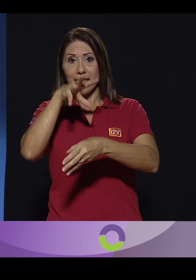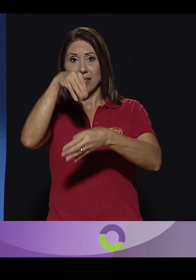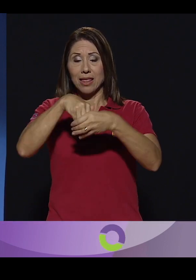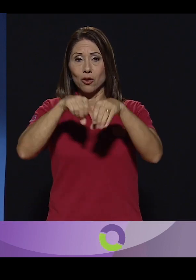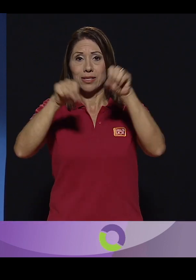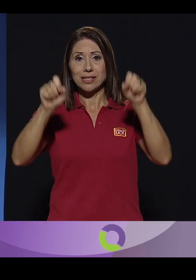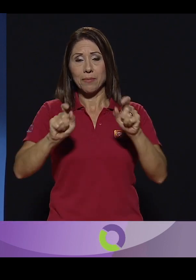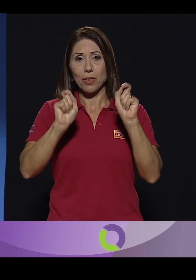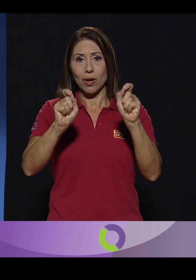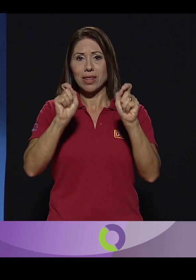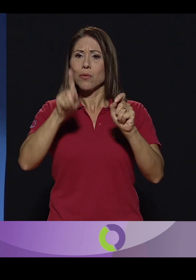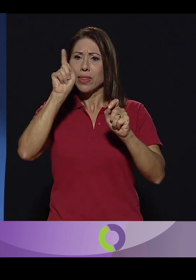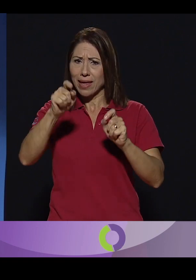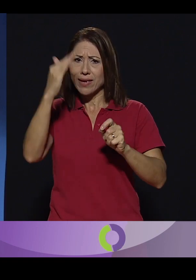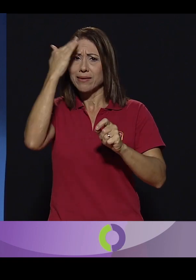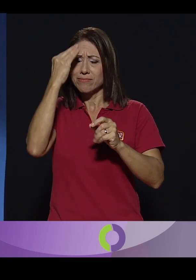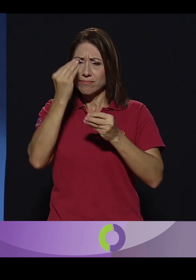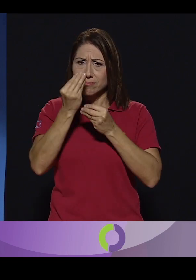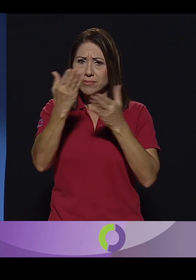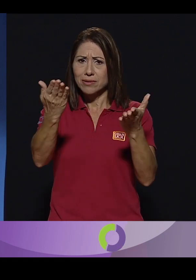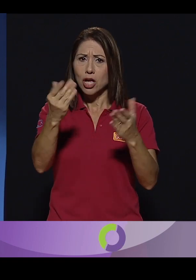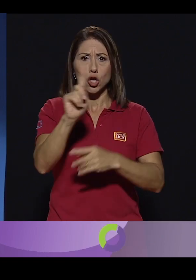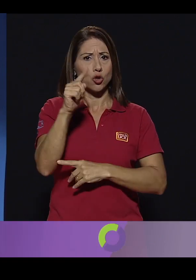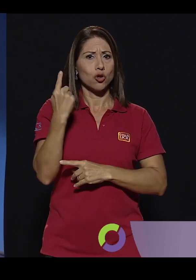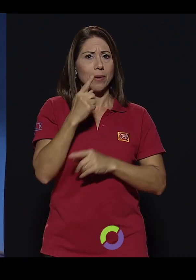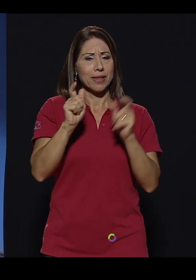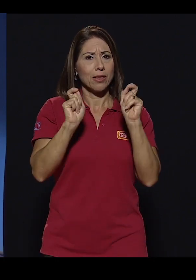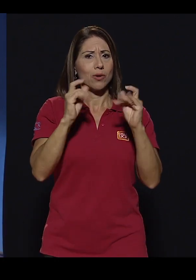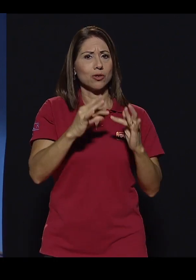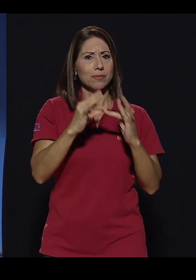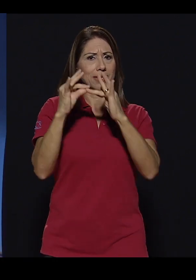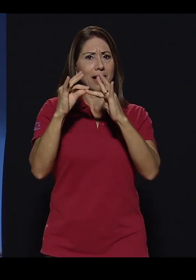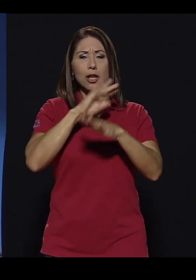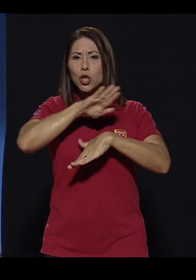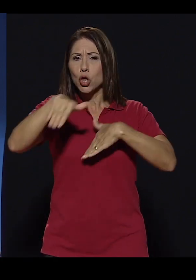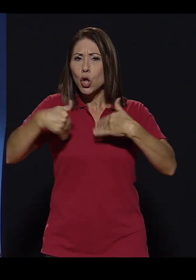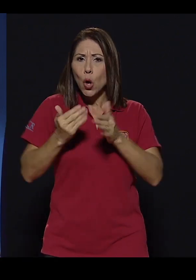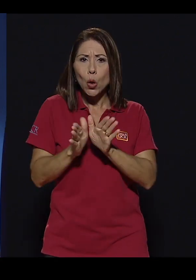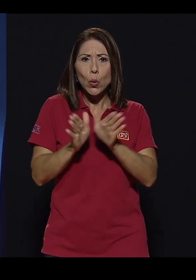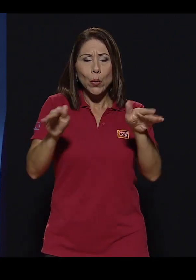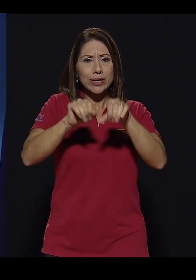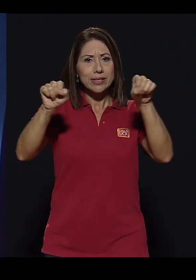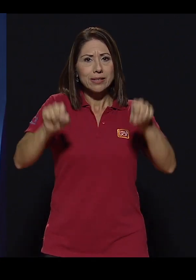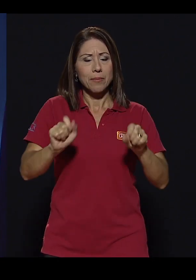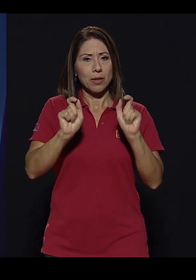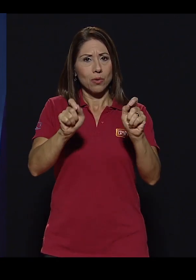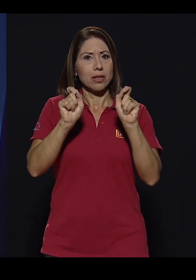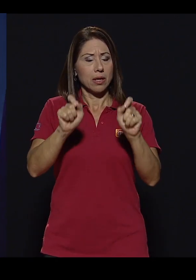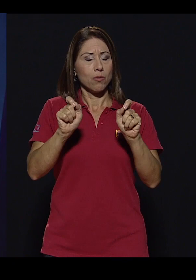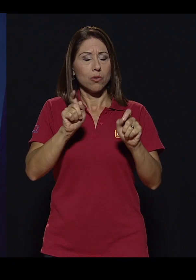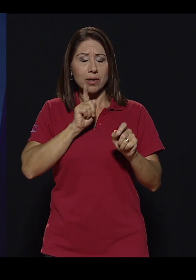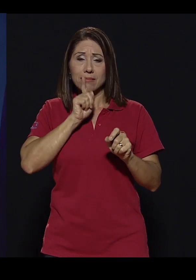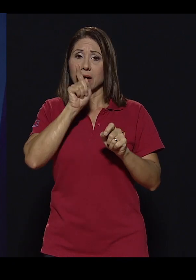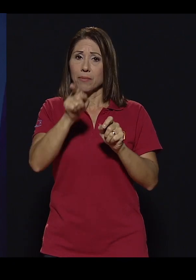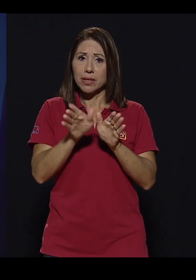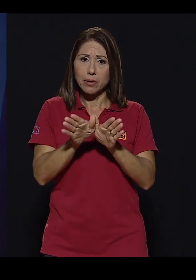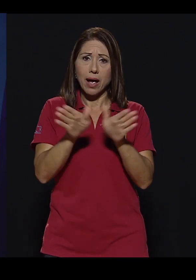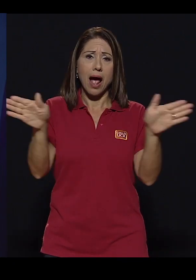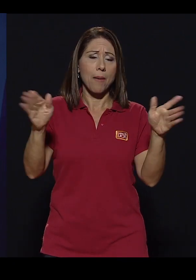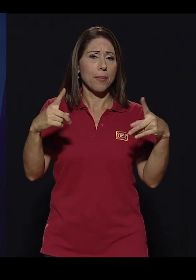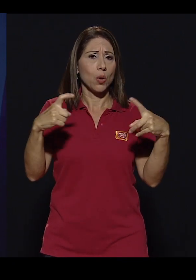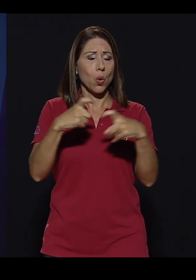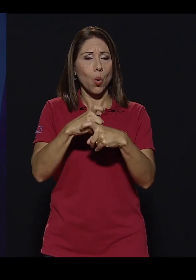entre el sistema educativo no sólo de la gente educación especial sino el sistema educativo que es realmente este amplio y